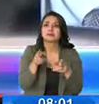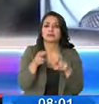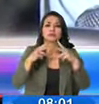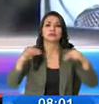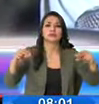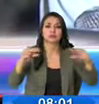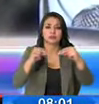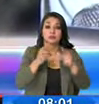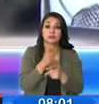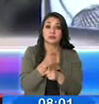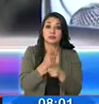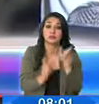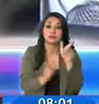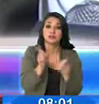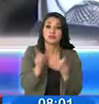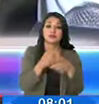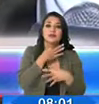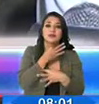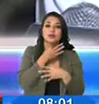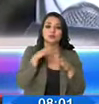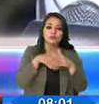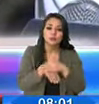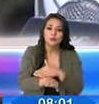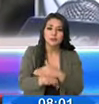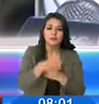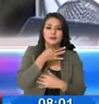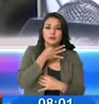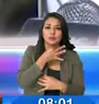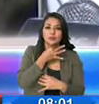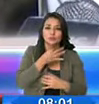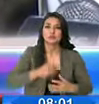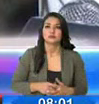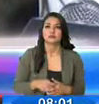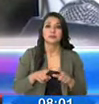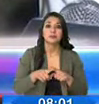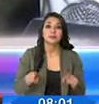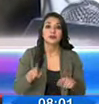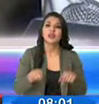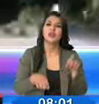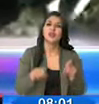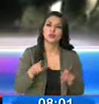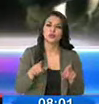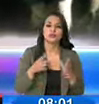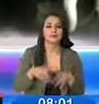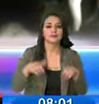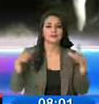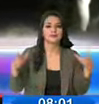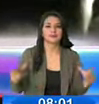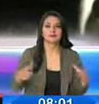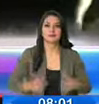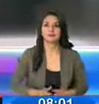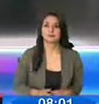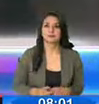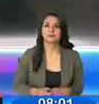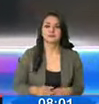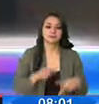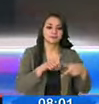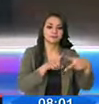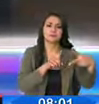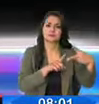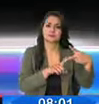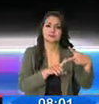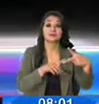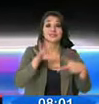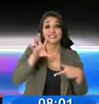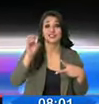que a las personas les gusta esta cueva en particular, pero también existen otras cuevas muy grandes. Estas son dos de alrededor de